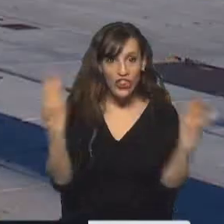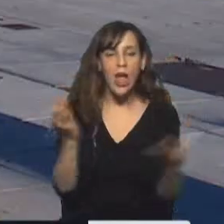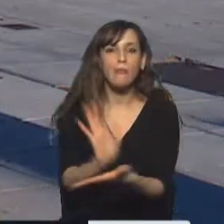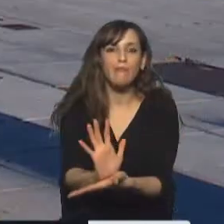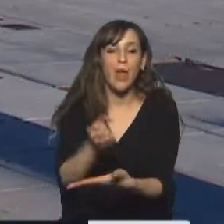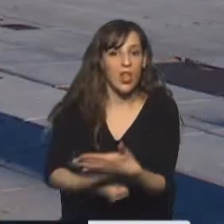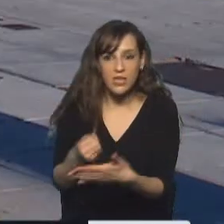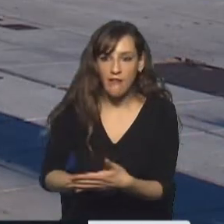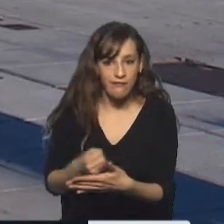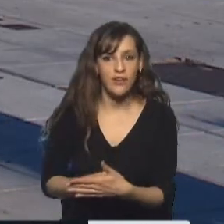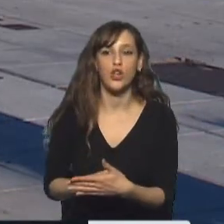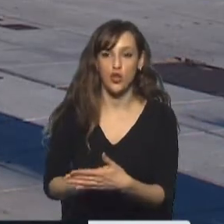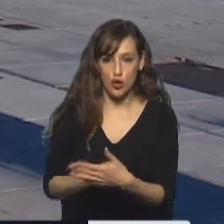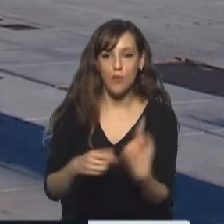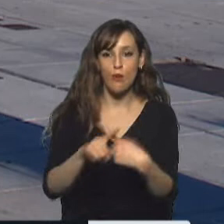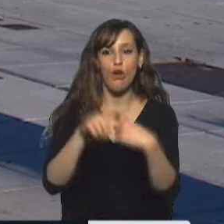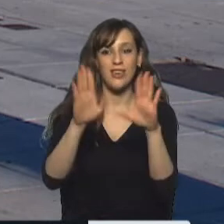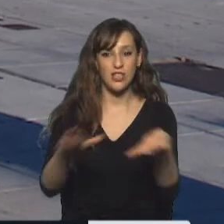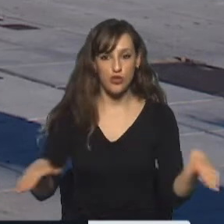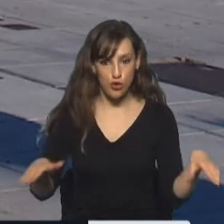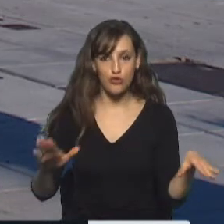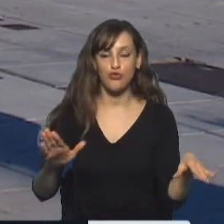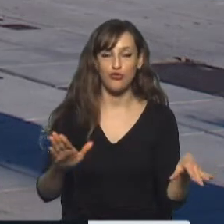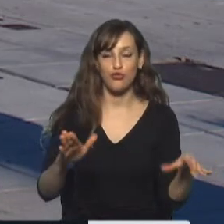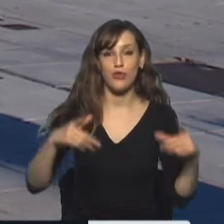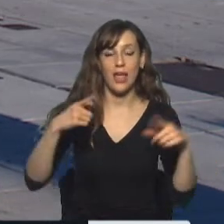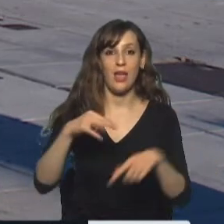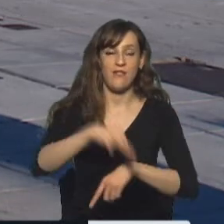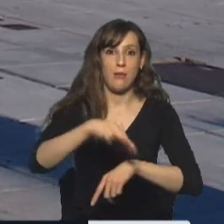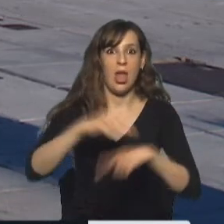respecto al manejo de los niños con epilepsias de difícil control.